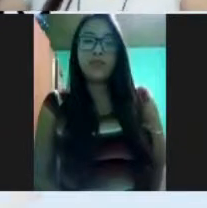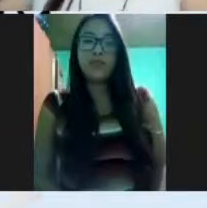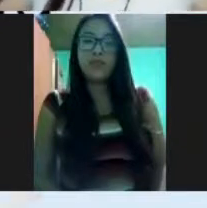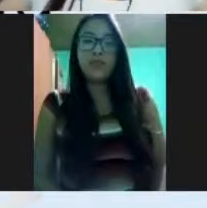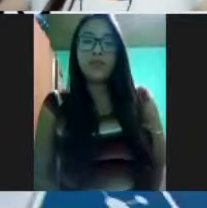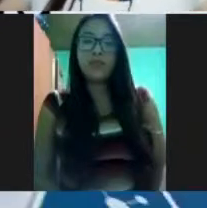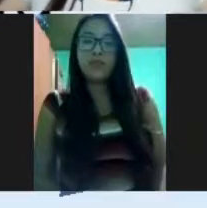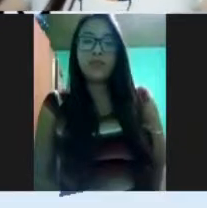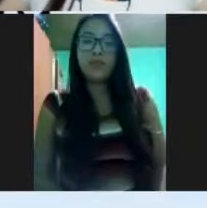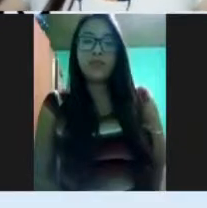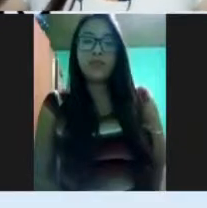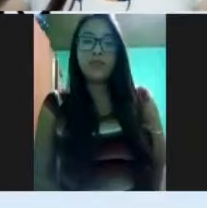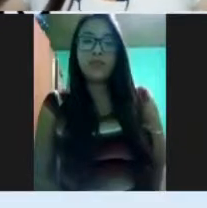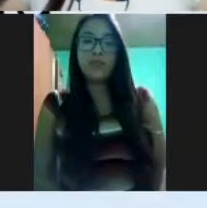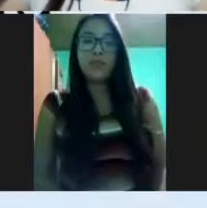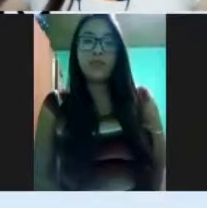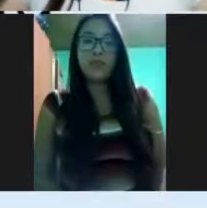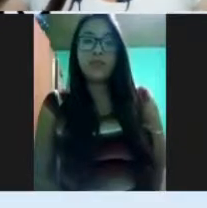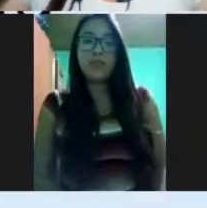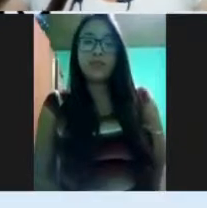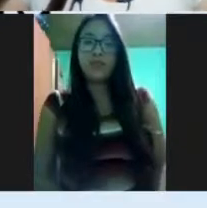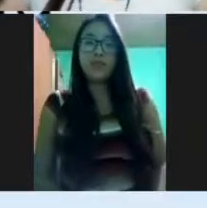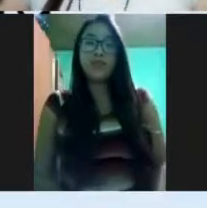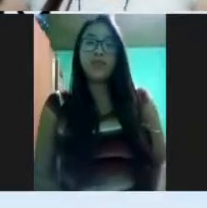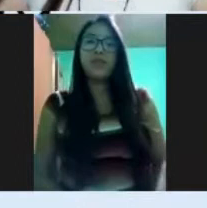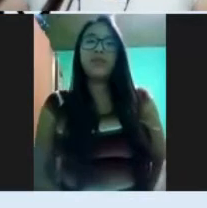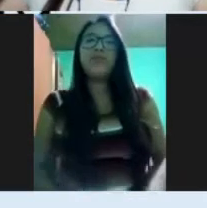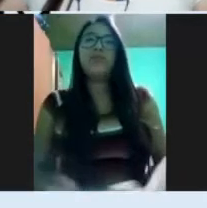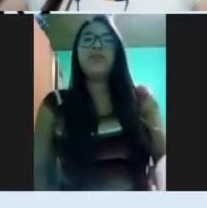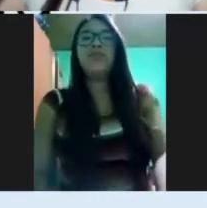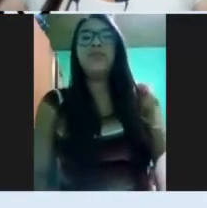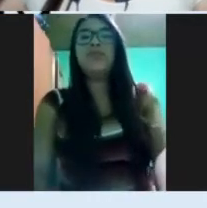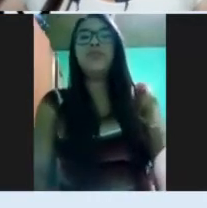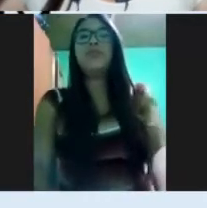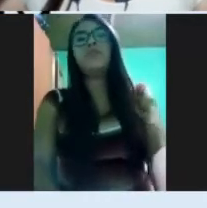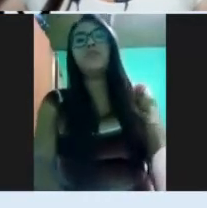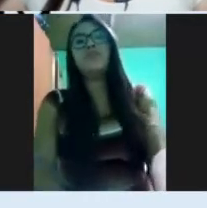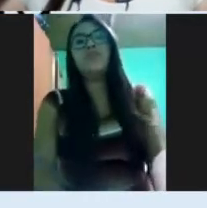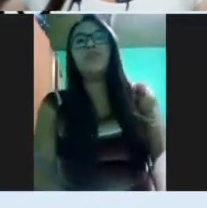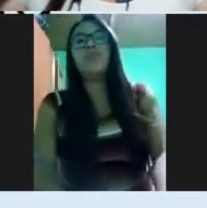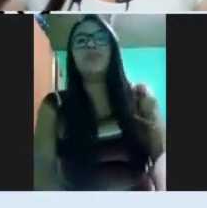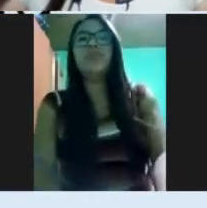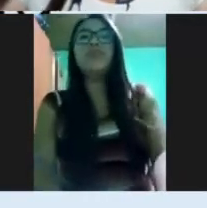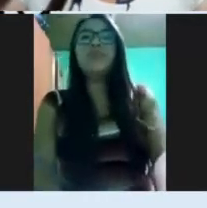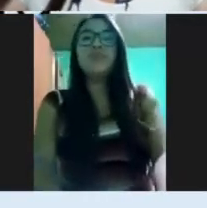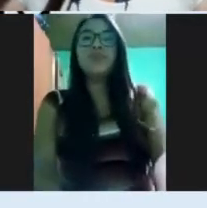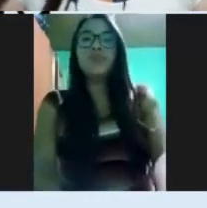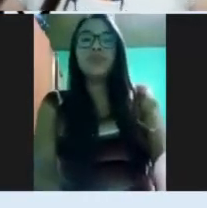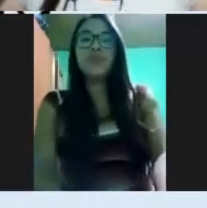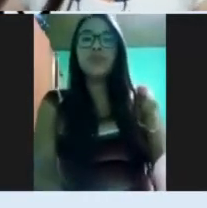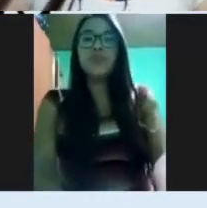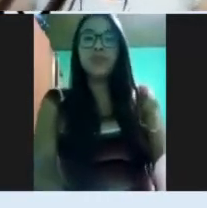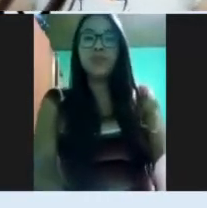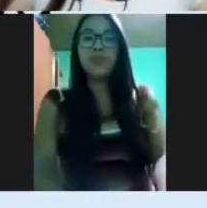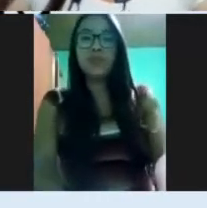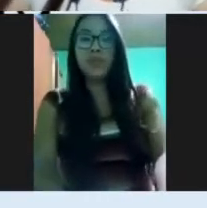Vamos a iniciar con la estructura y cobertura del sistema de salud. Este está conformado principalmente por el Ministerio de Salud Pública